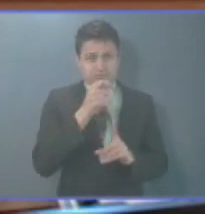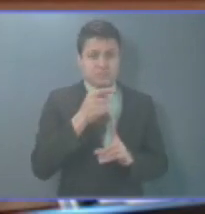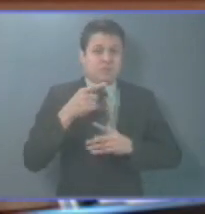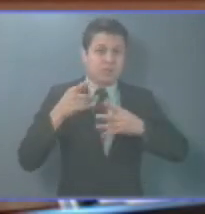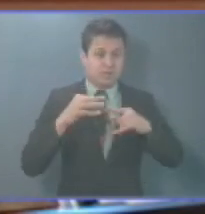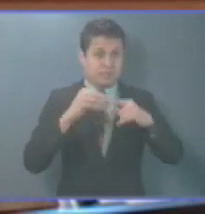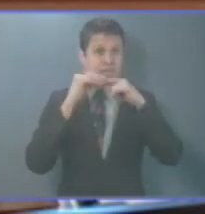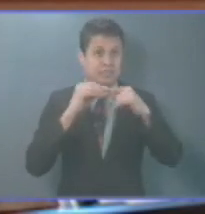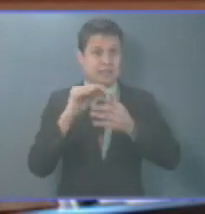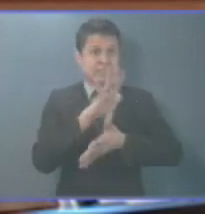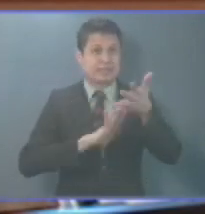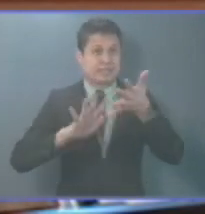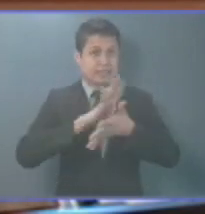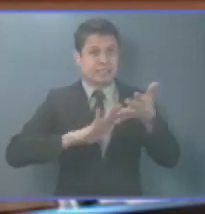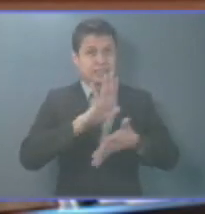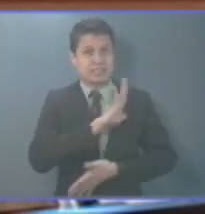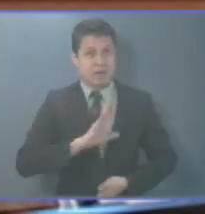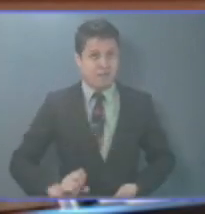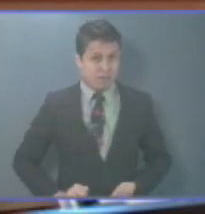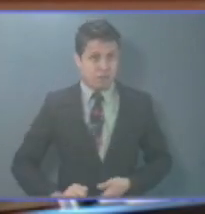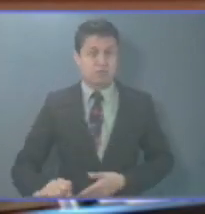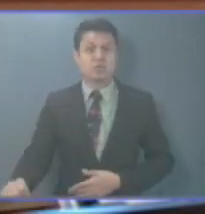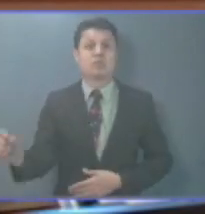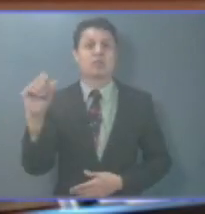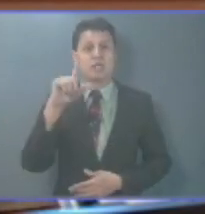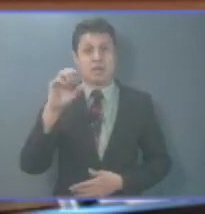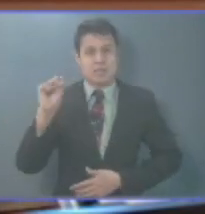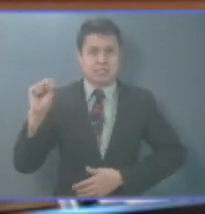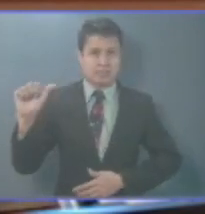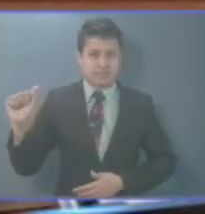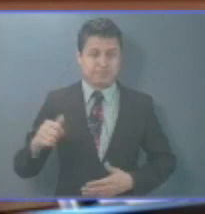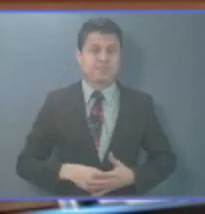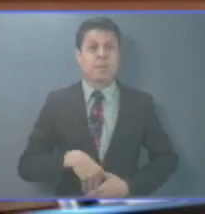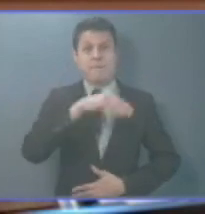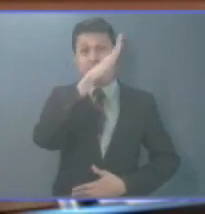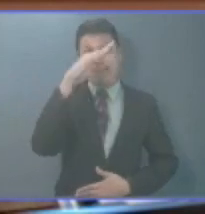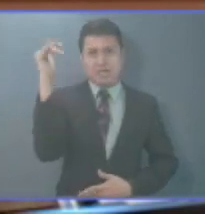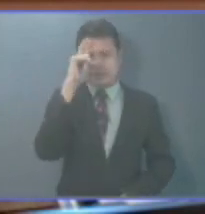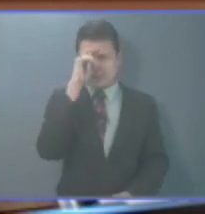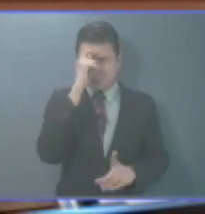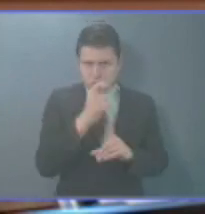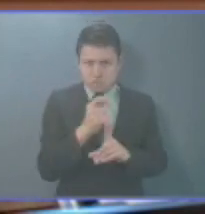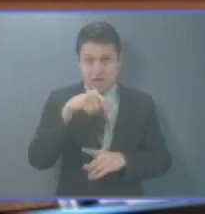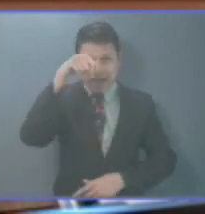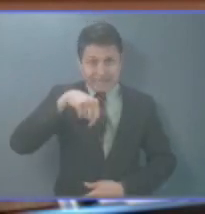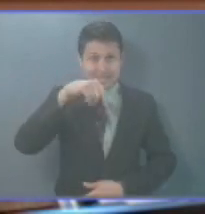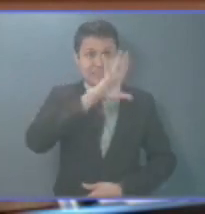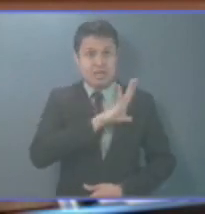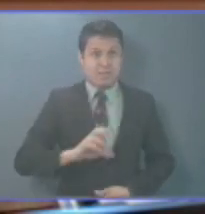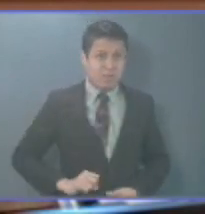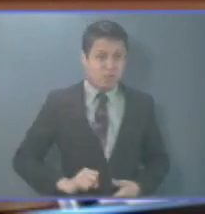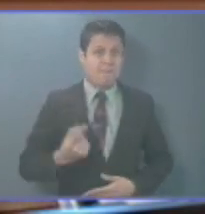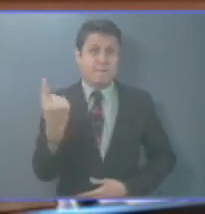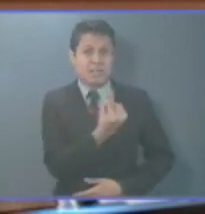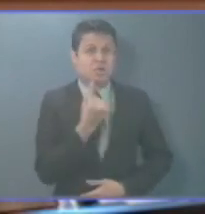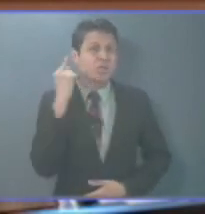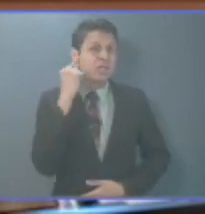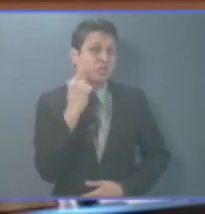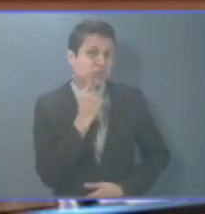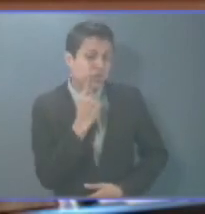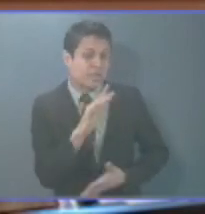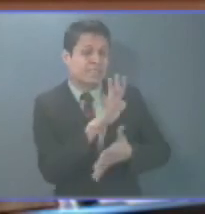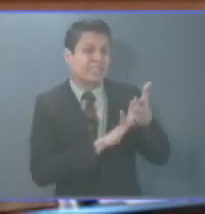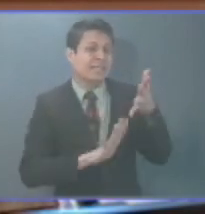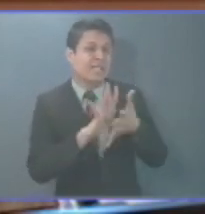de señas salvadoreña, artículo 47. El Estado reconoce como lengua oficial y natural de las personas sordas